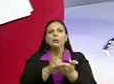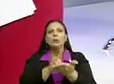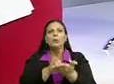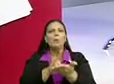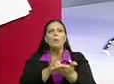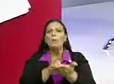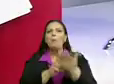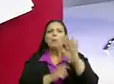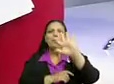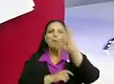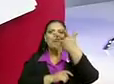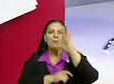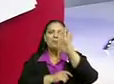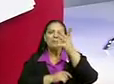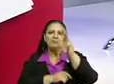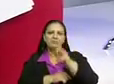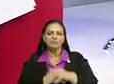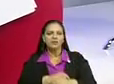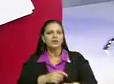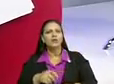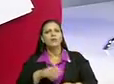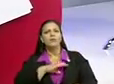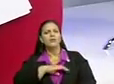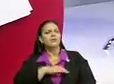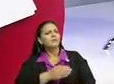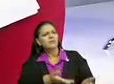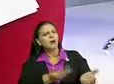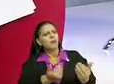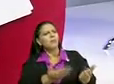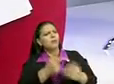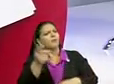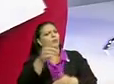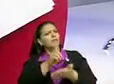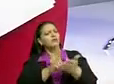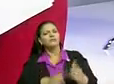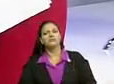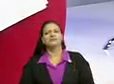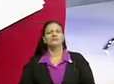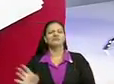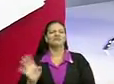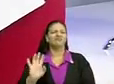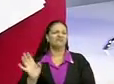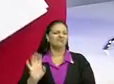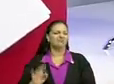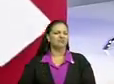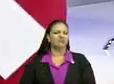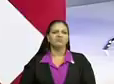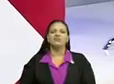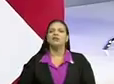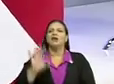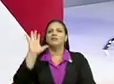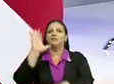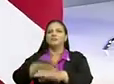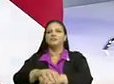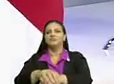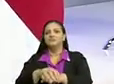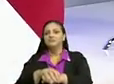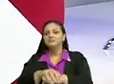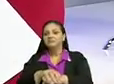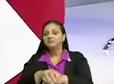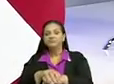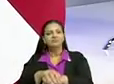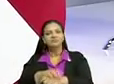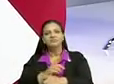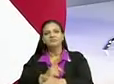judicial, que pese a haber pedido a los perjudicados iniciar el proceso legal contra el presunto